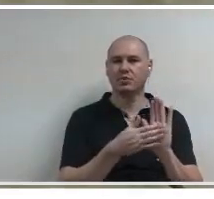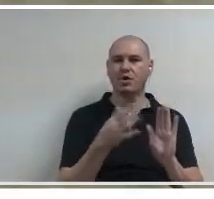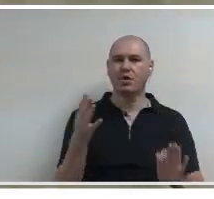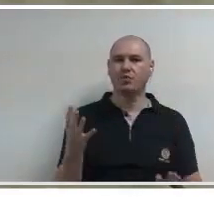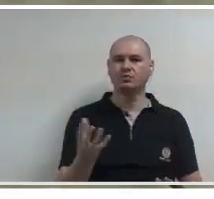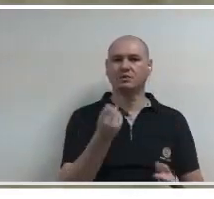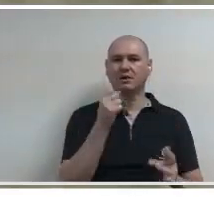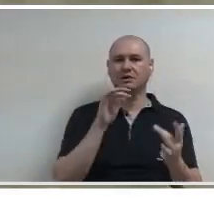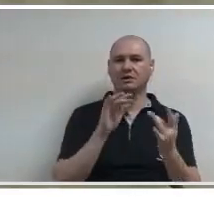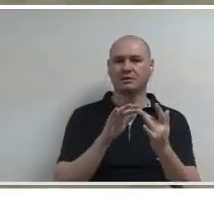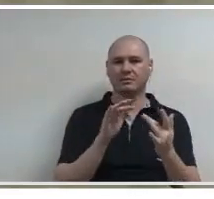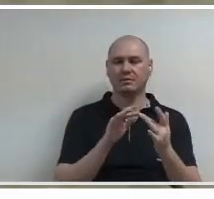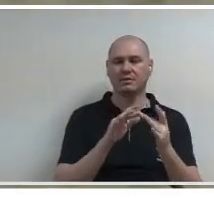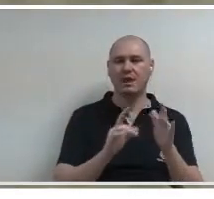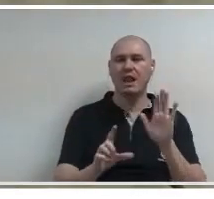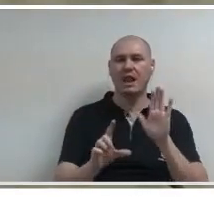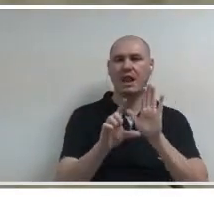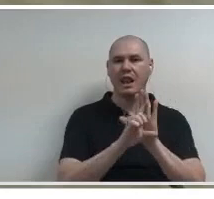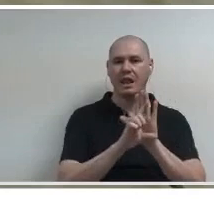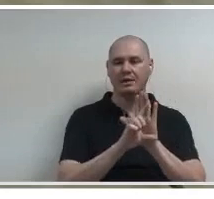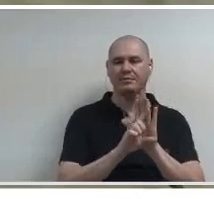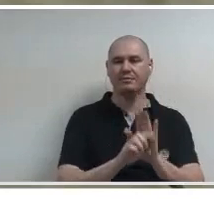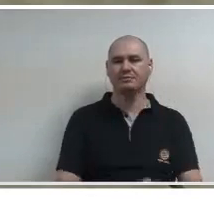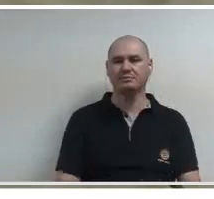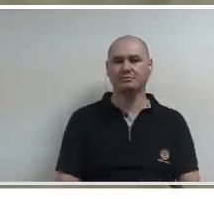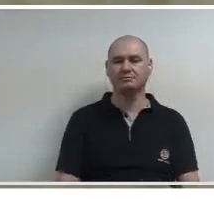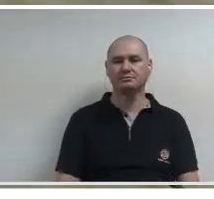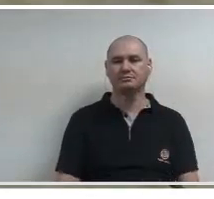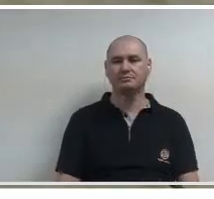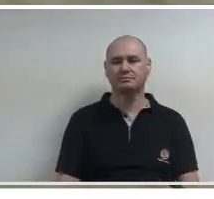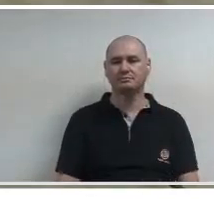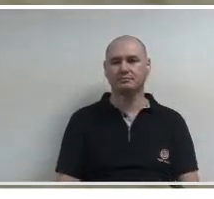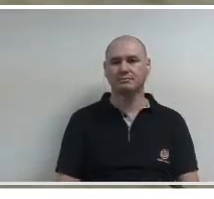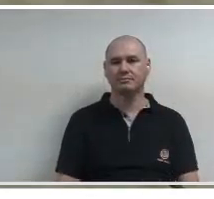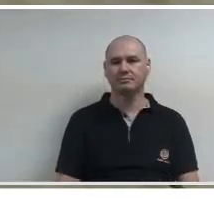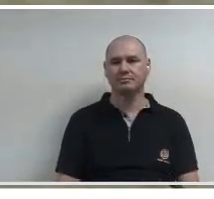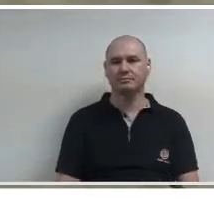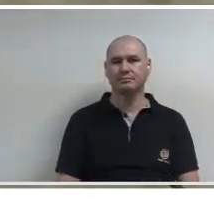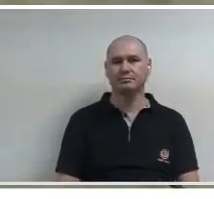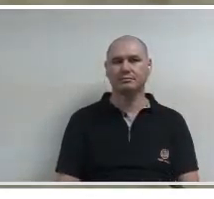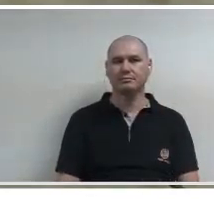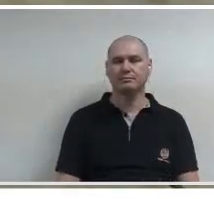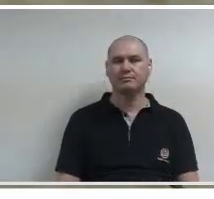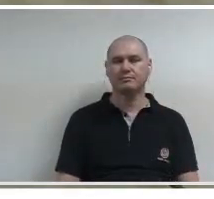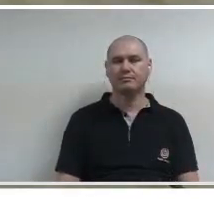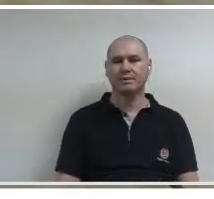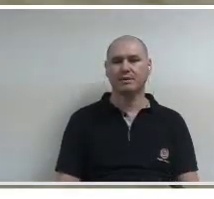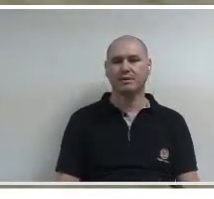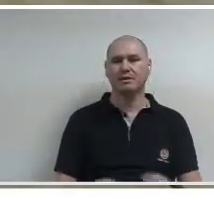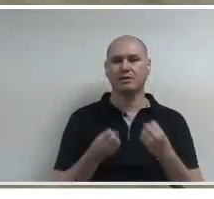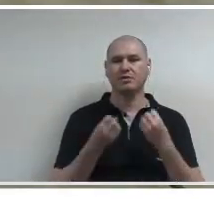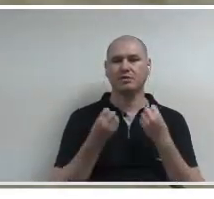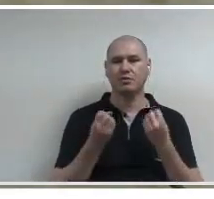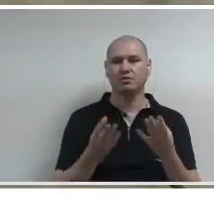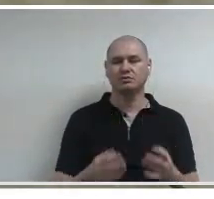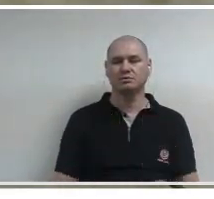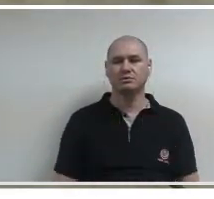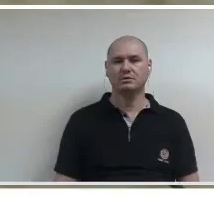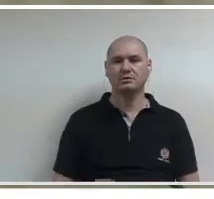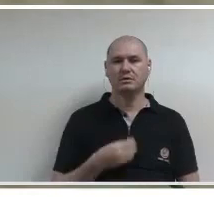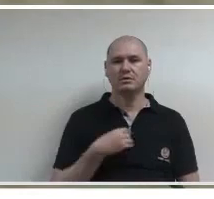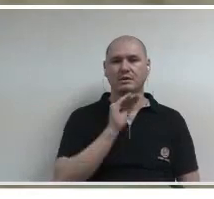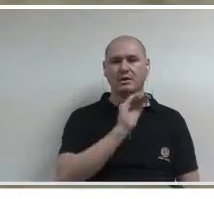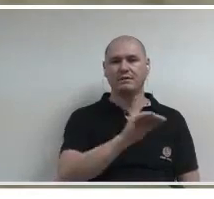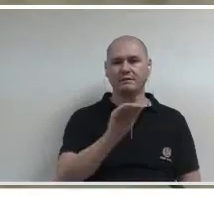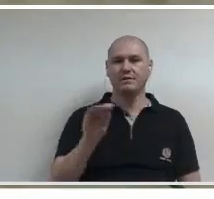El programa coánico y establece por ley 6495 6 de enero 2019